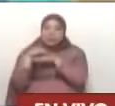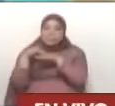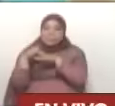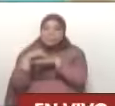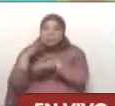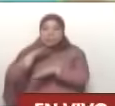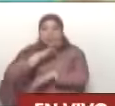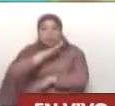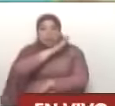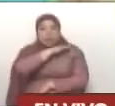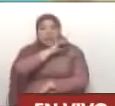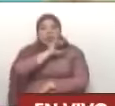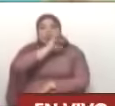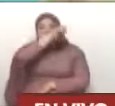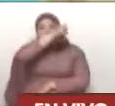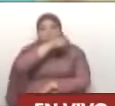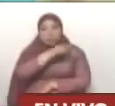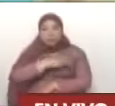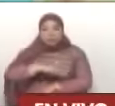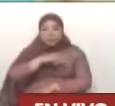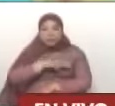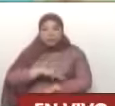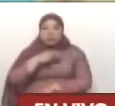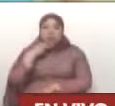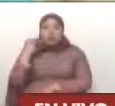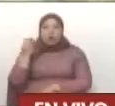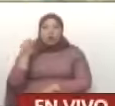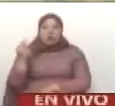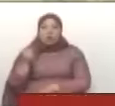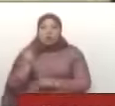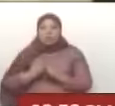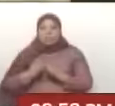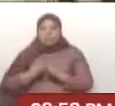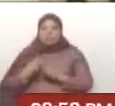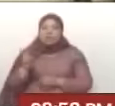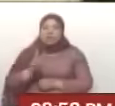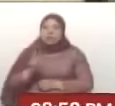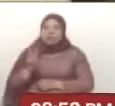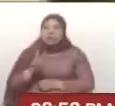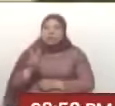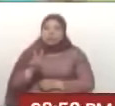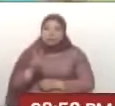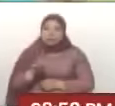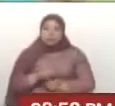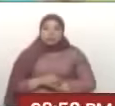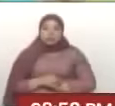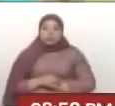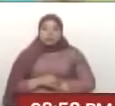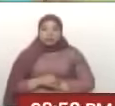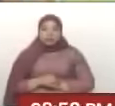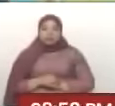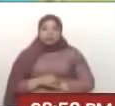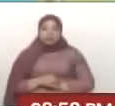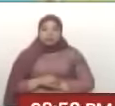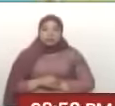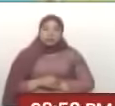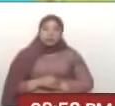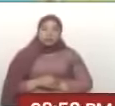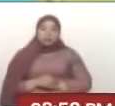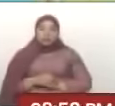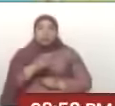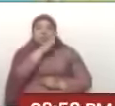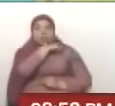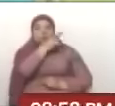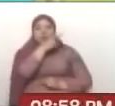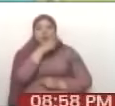jefe de la gran misión de Nueva Generación. Viva Venezuela, mi patria querida. A la jefa